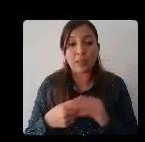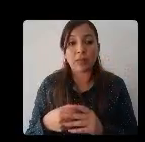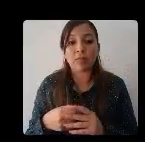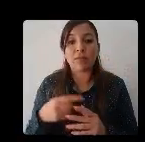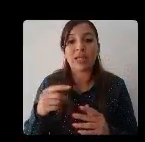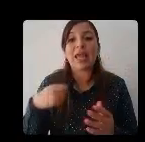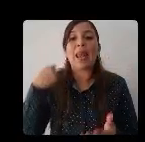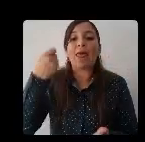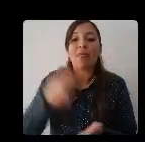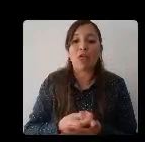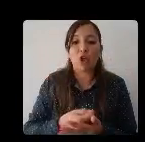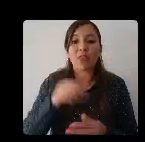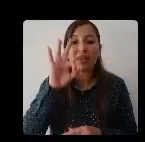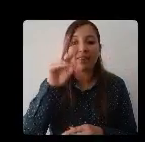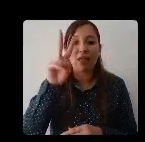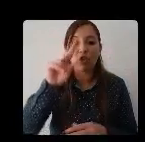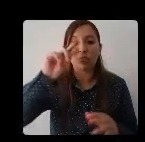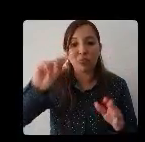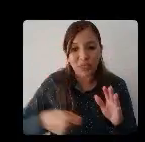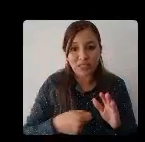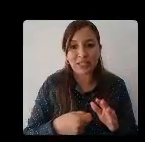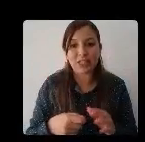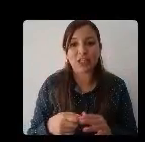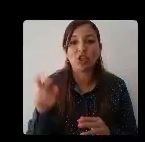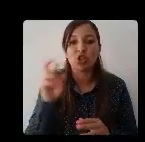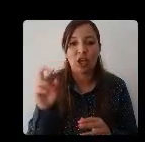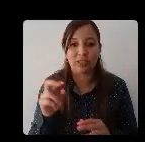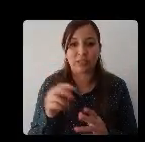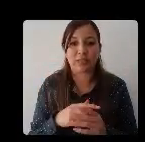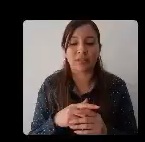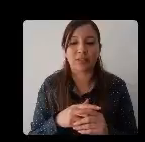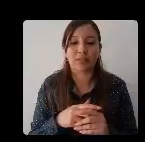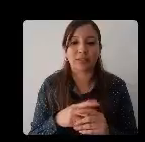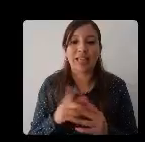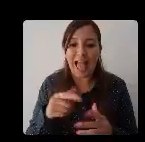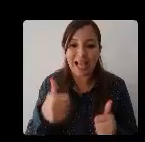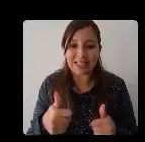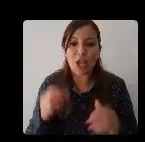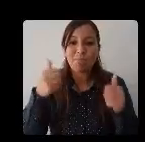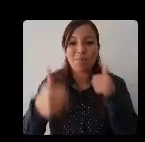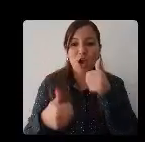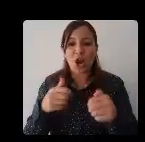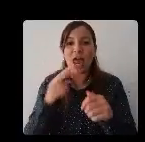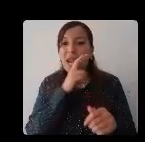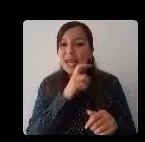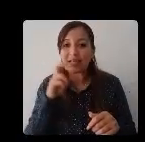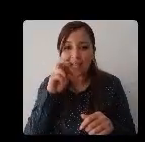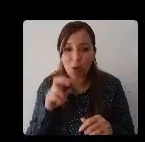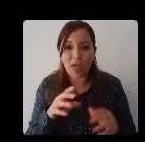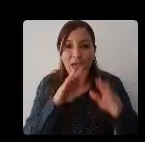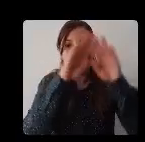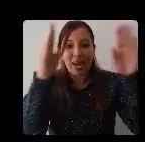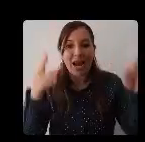ver ese proyecto, igualito, no perdimos oportunidad y dijimos, ¿quién te regala la plata? No hay nadie que te dé el